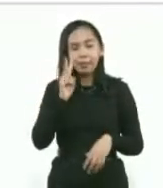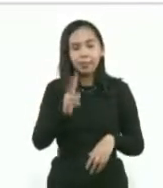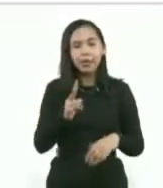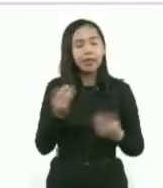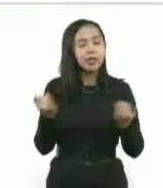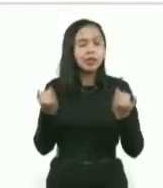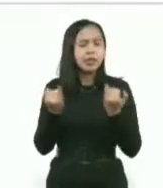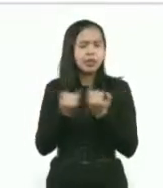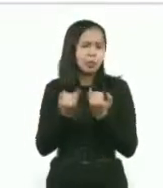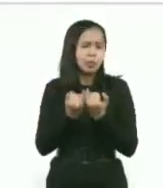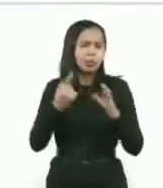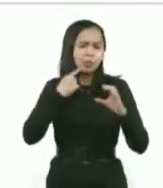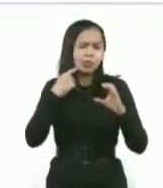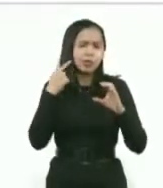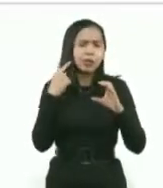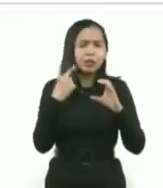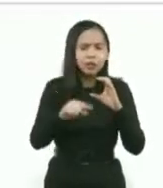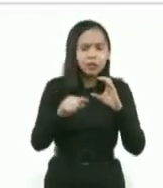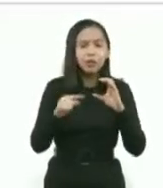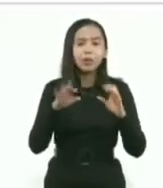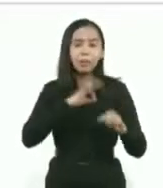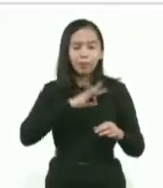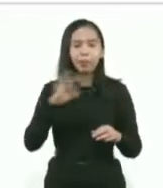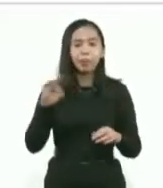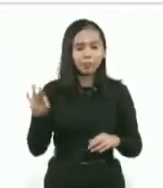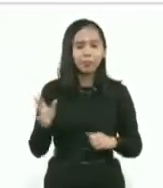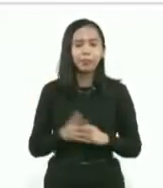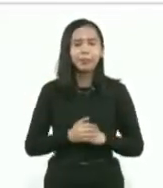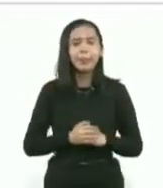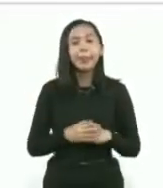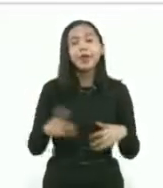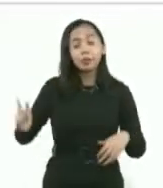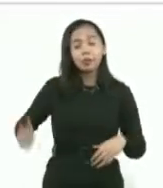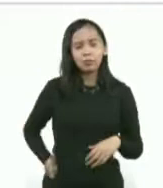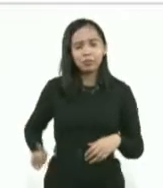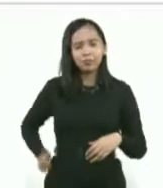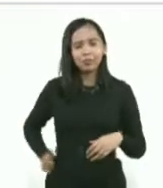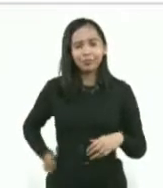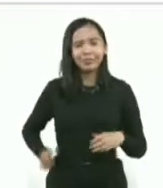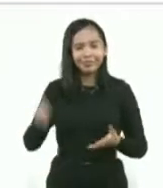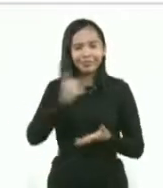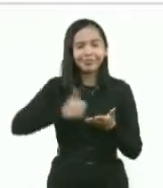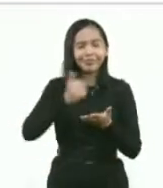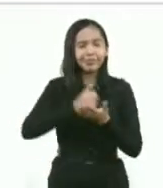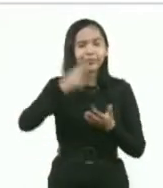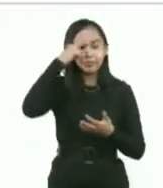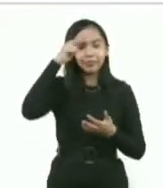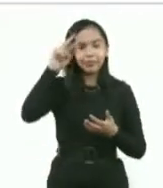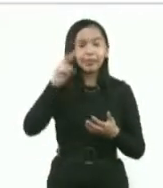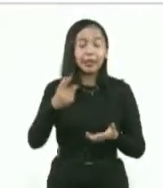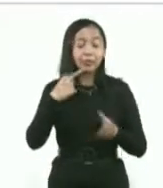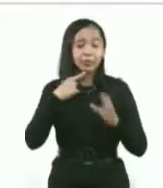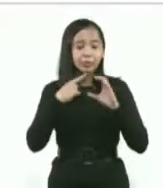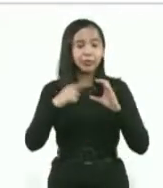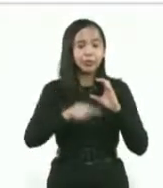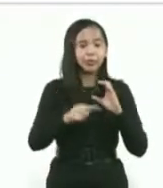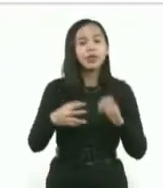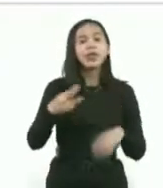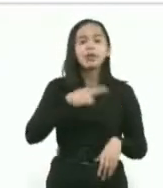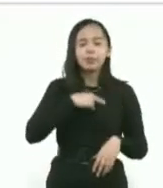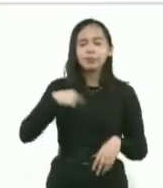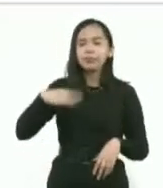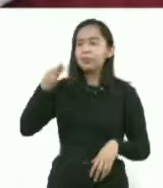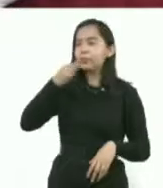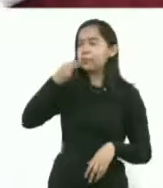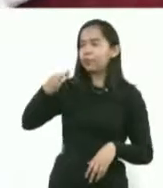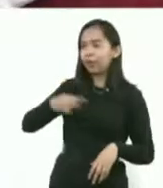presentar sus denuncias. Las denuncias que presentan también a través del gobierno de la Ciudad de México nos las reportan de inmediato y la Ciudad de